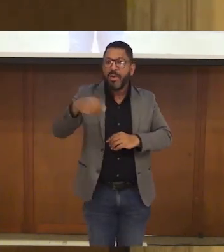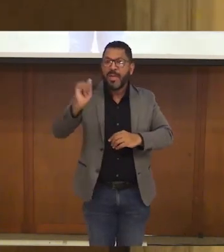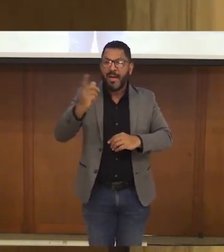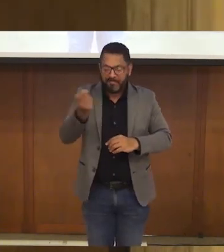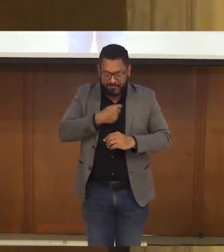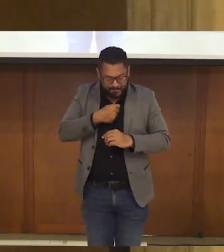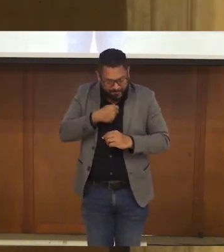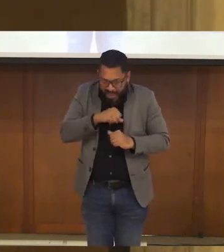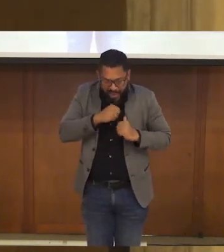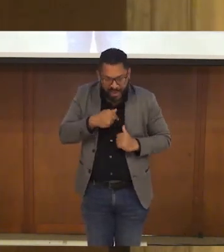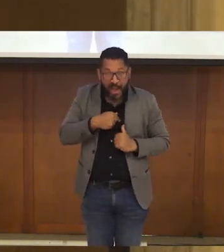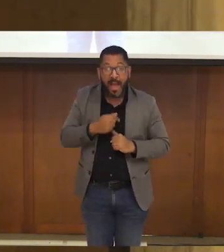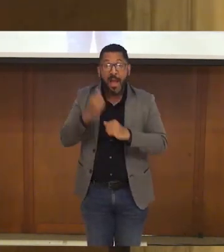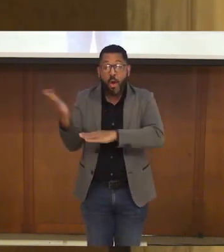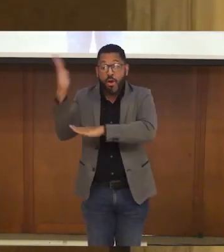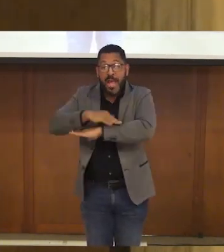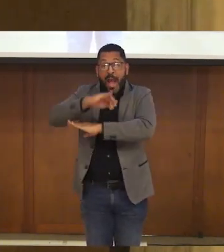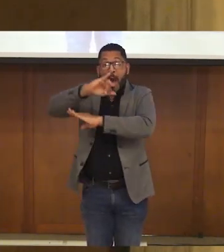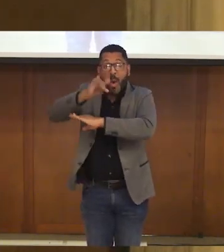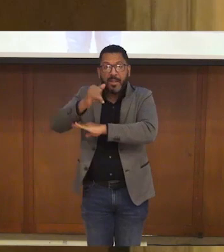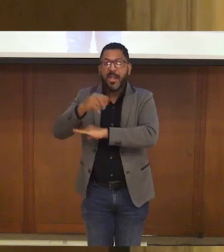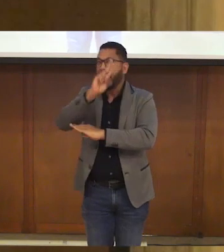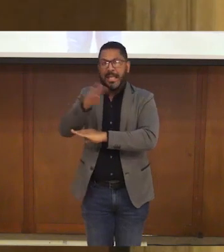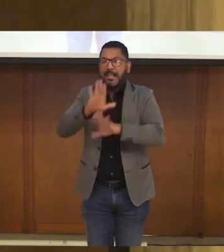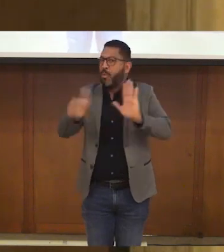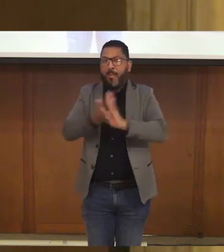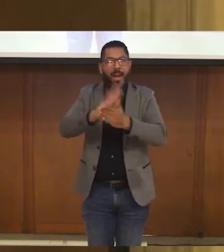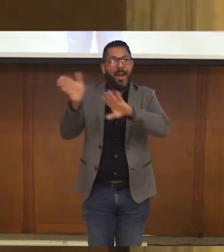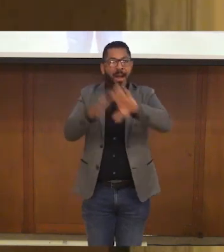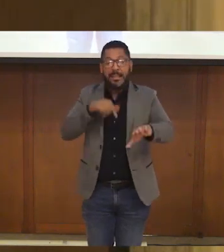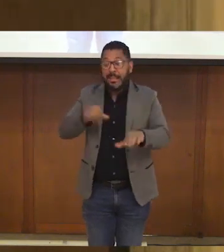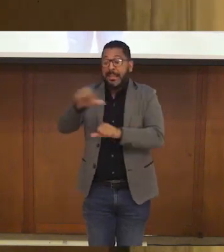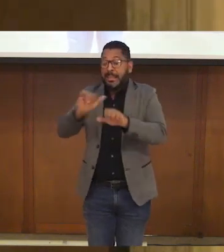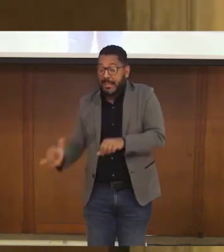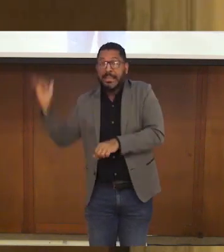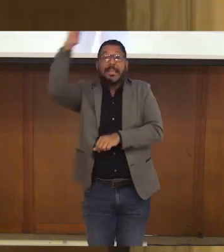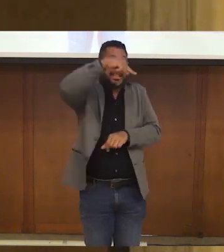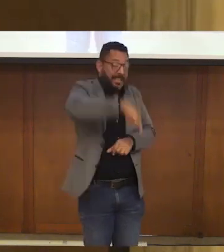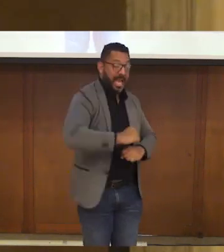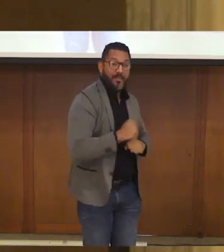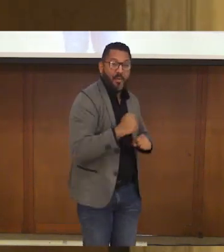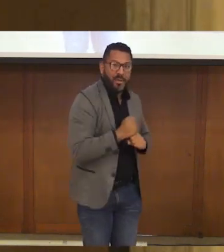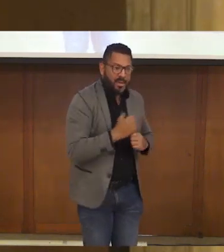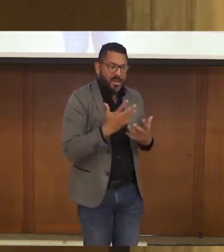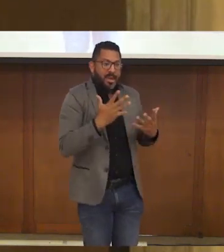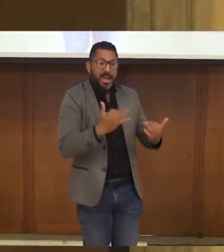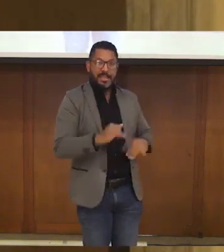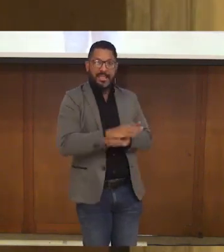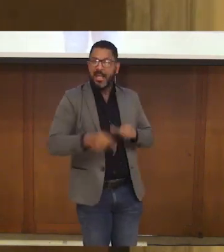ese premio, eso en el corazón, que yo te cancelé los eventos de hoy y te pasé el tiquete para que te vayas a